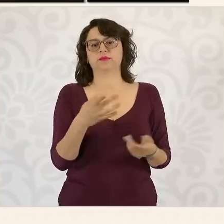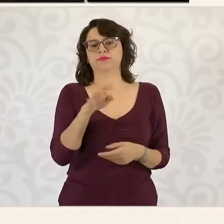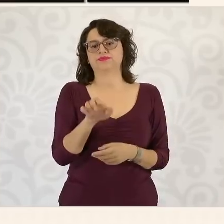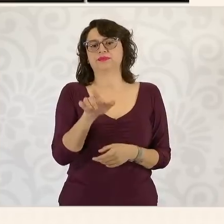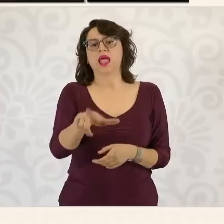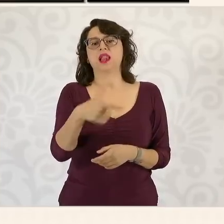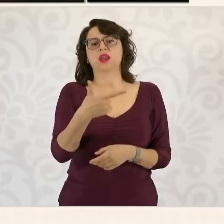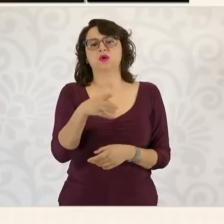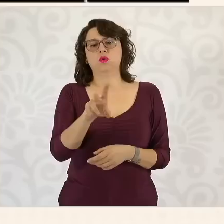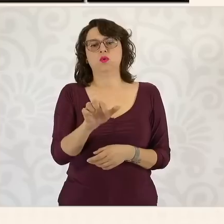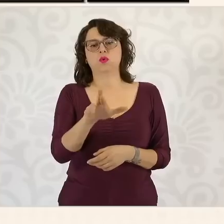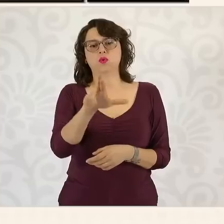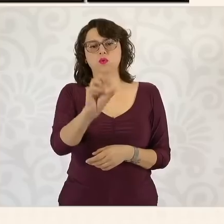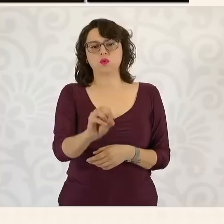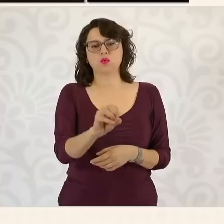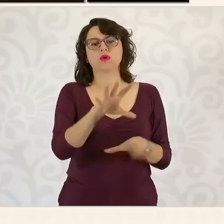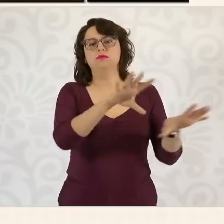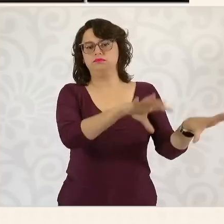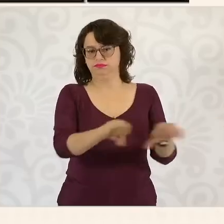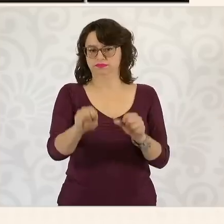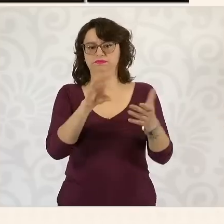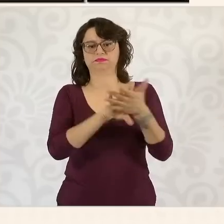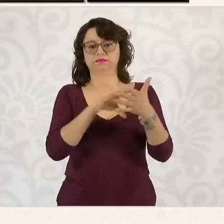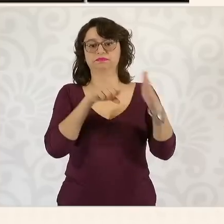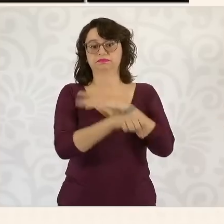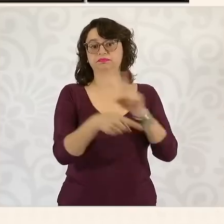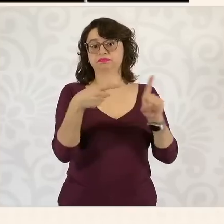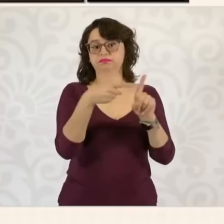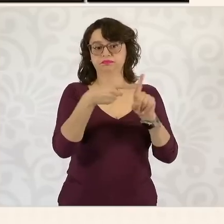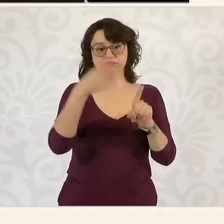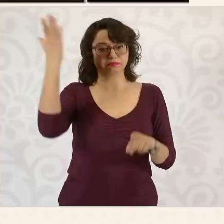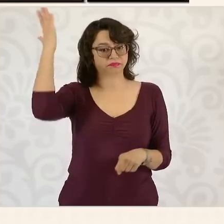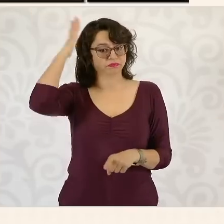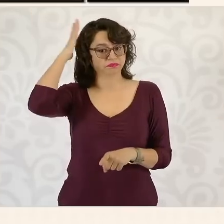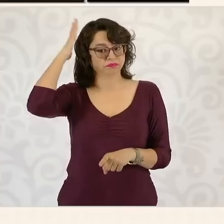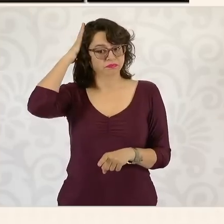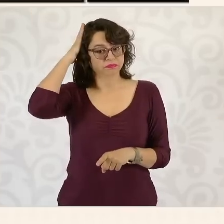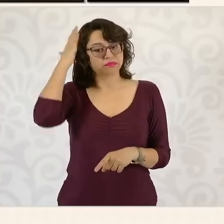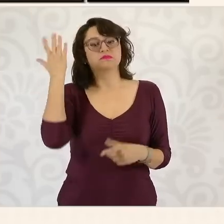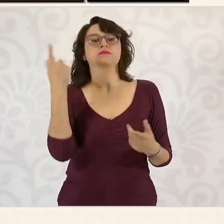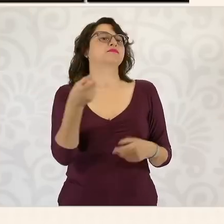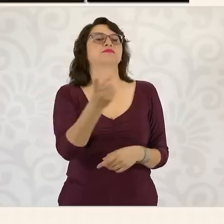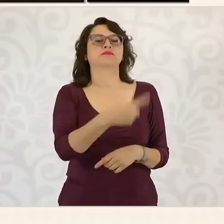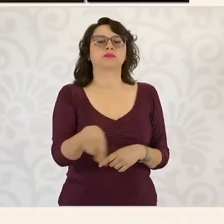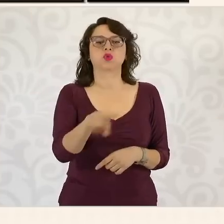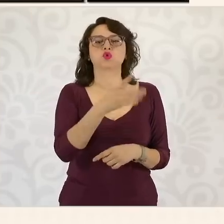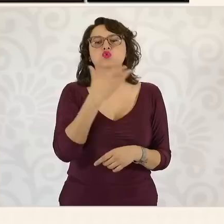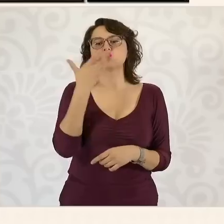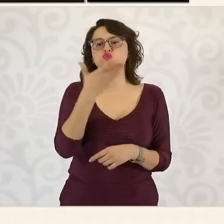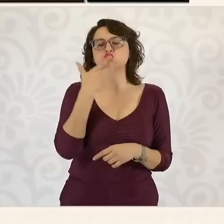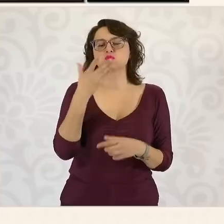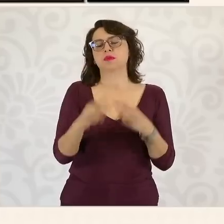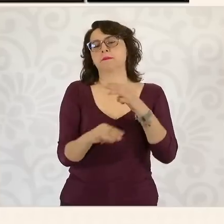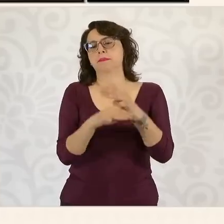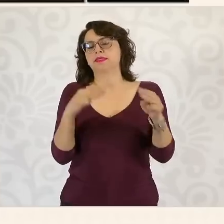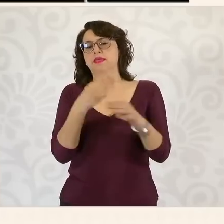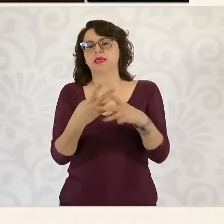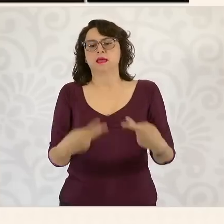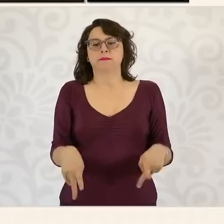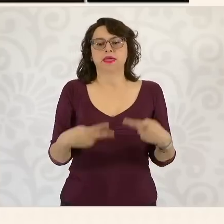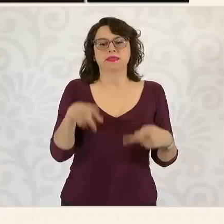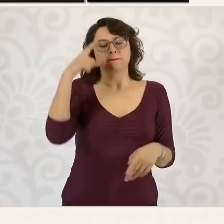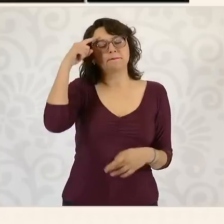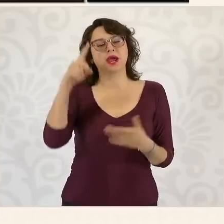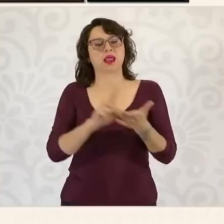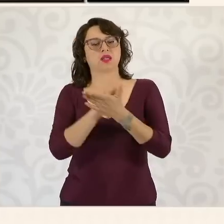generador de violencia también del Cártel del Pacífico. Estos sujetos se dedicaban al tráfico de precursores químicos y elaboración de